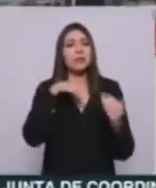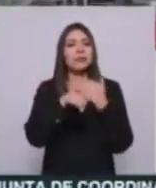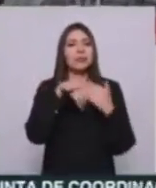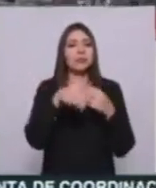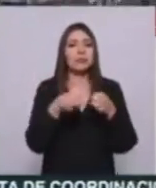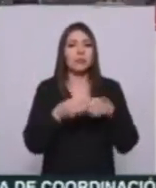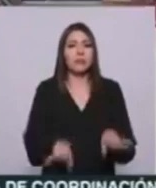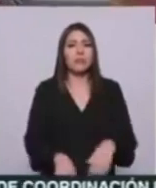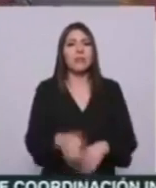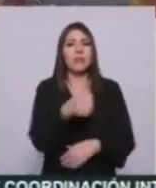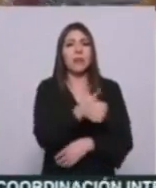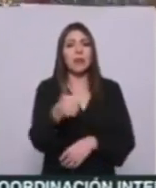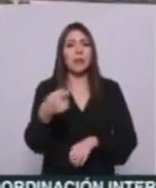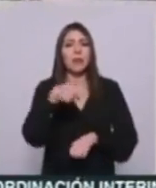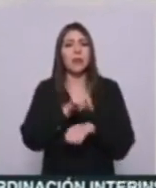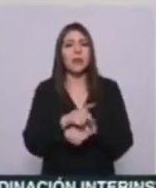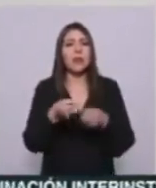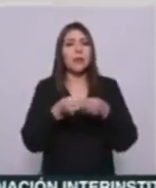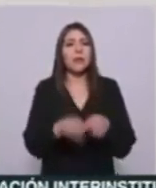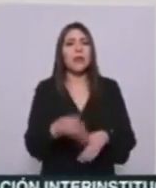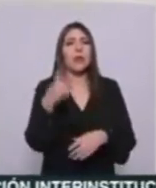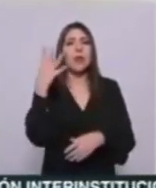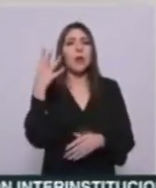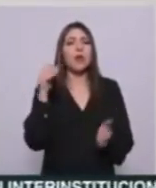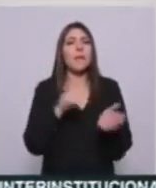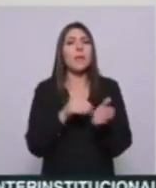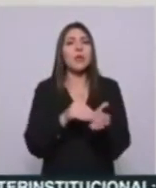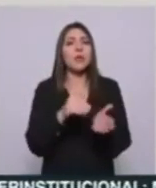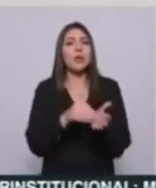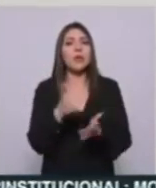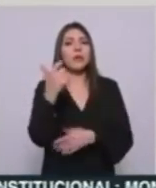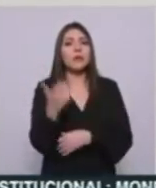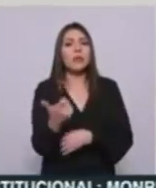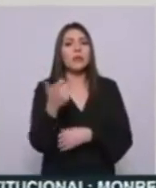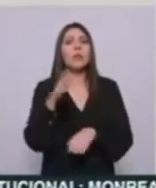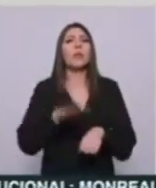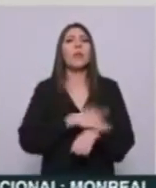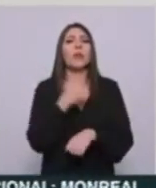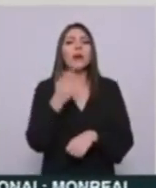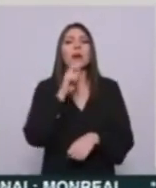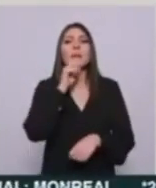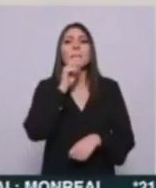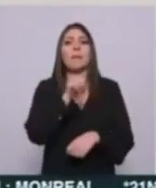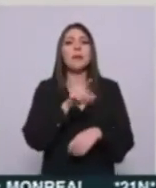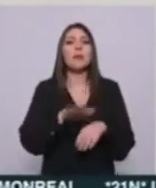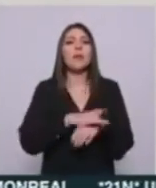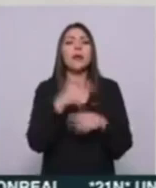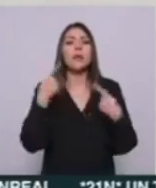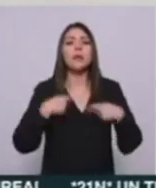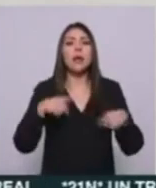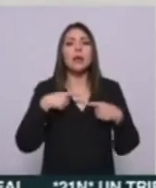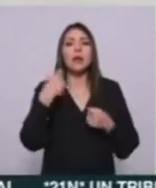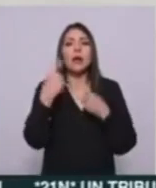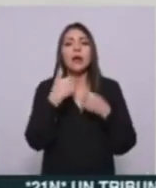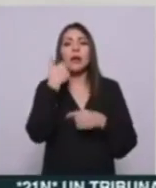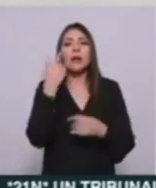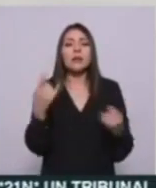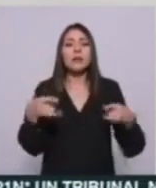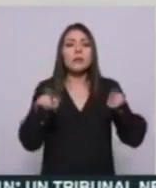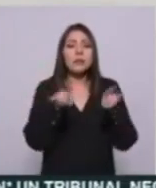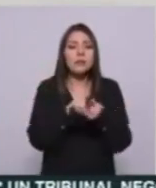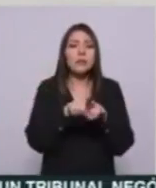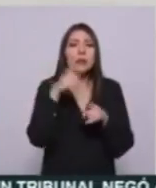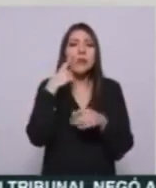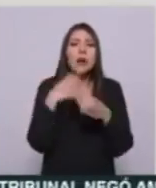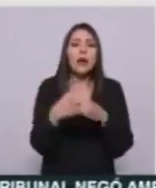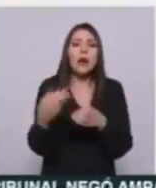cada día se pierden 4 millones de pesos por la toma de casetas de cobro. En ocasiones es para recaudar fondos, sin embargo, hay quien solamente cede el paso